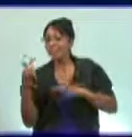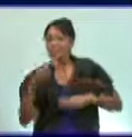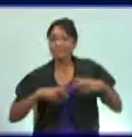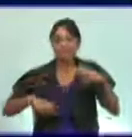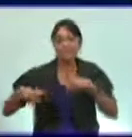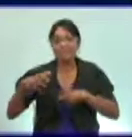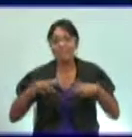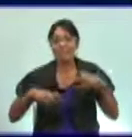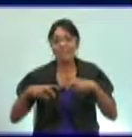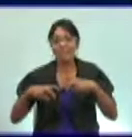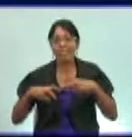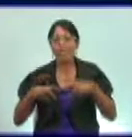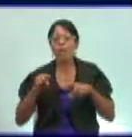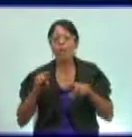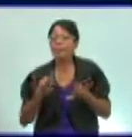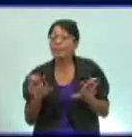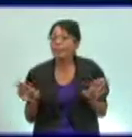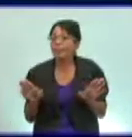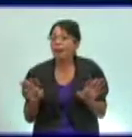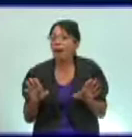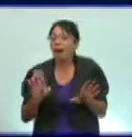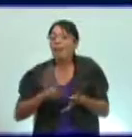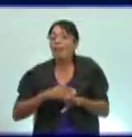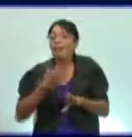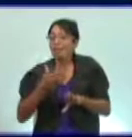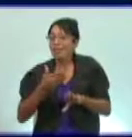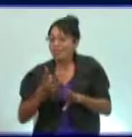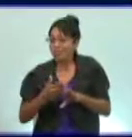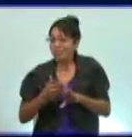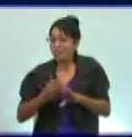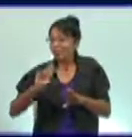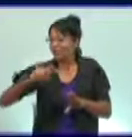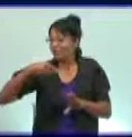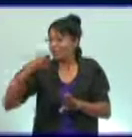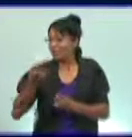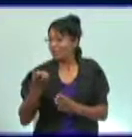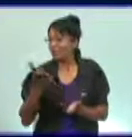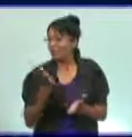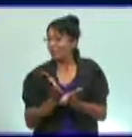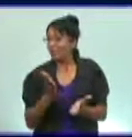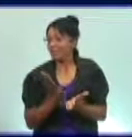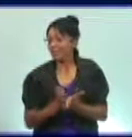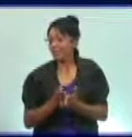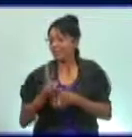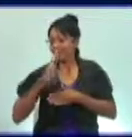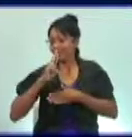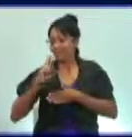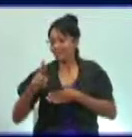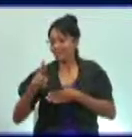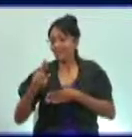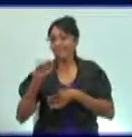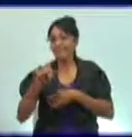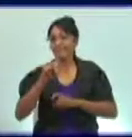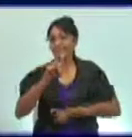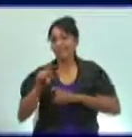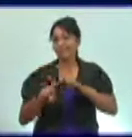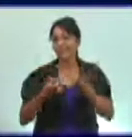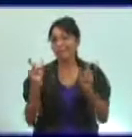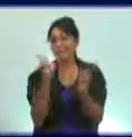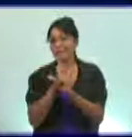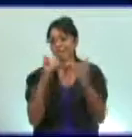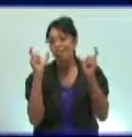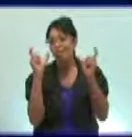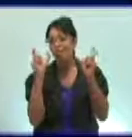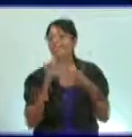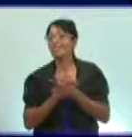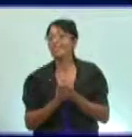pregunta, puedan llegar a sus conclusiones y en un próximo encuentro, entonces daremos la respuesta a esta pregunta curiosa. Y por eso les